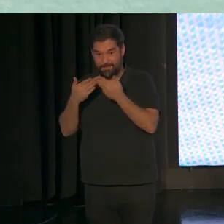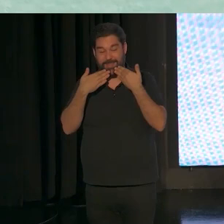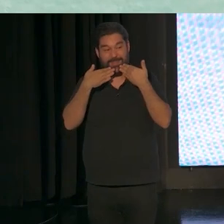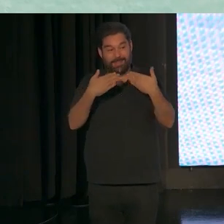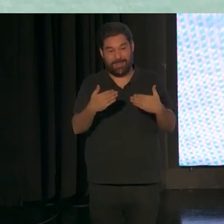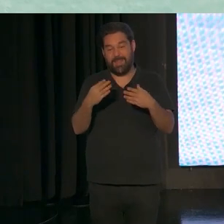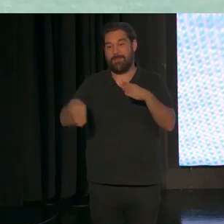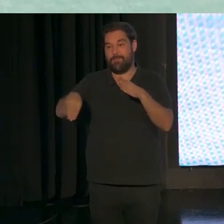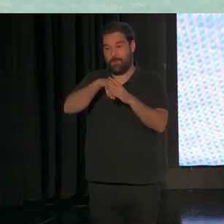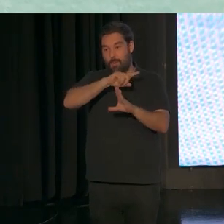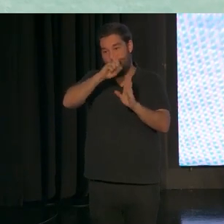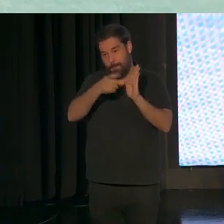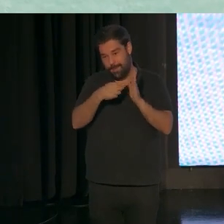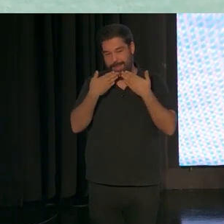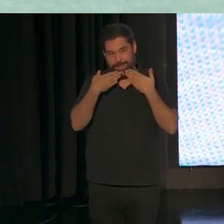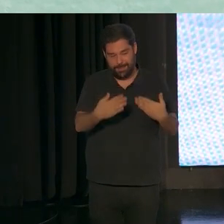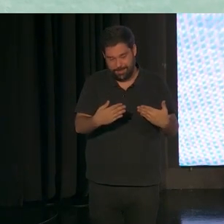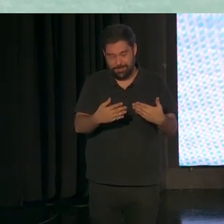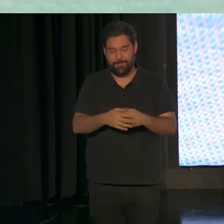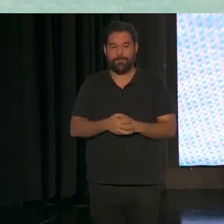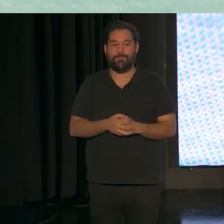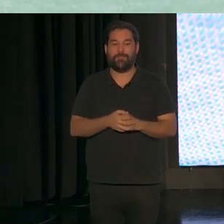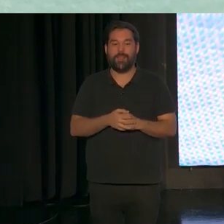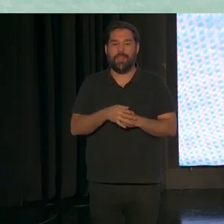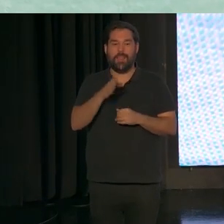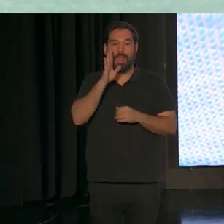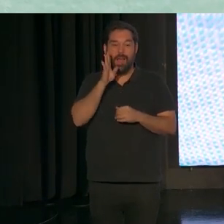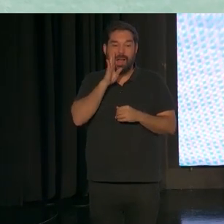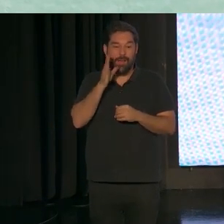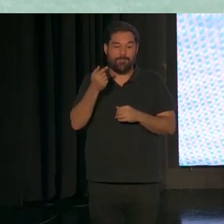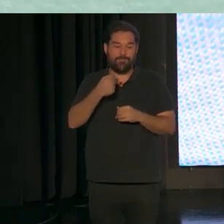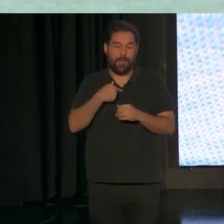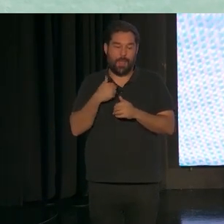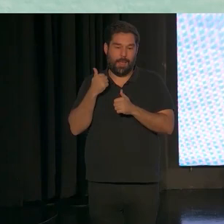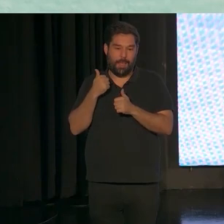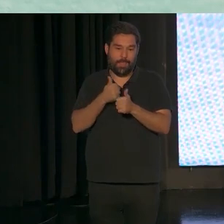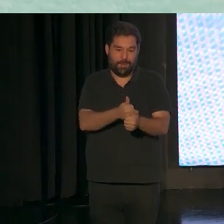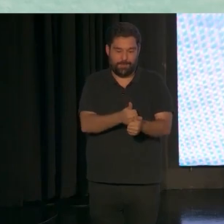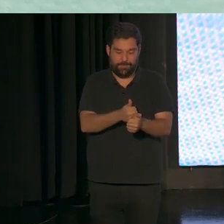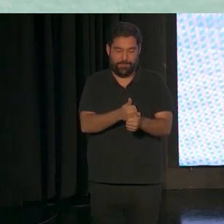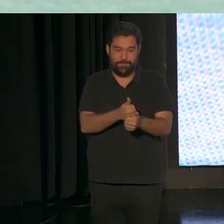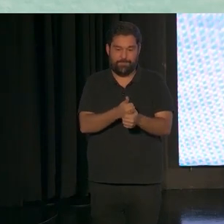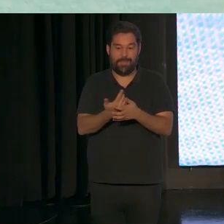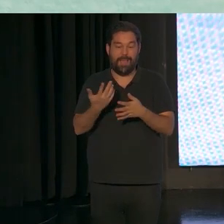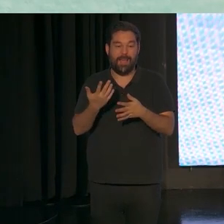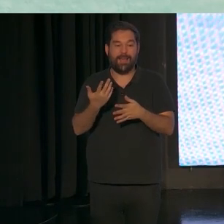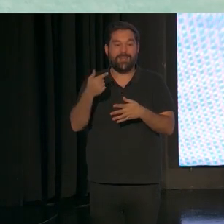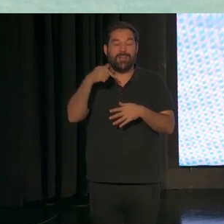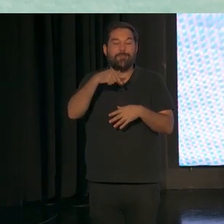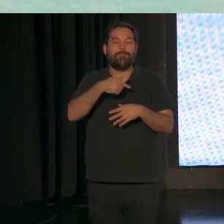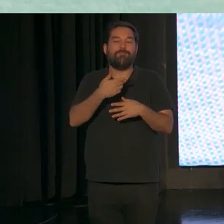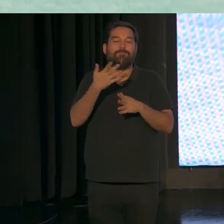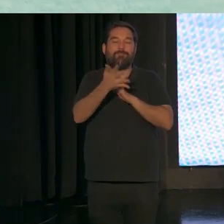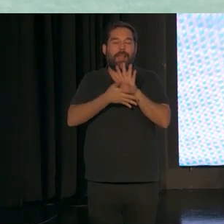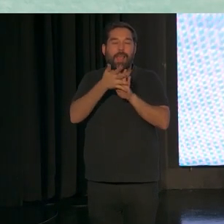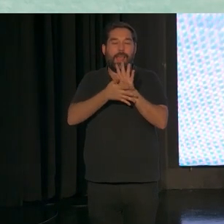inclusión Y bueno pues dicho esto Ahora sí que me voy a ceñir más pues eh Nada quiero hablaros de la importancia que